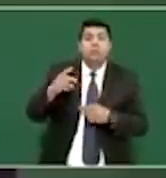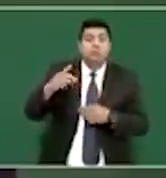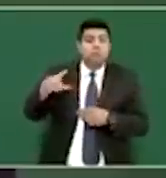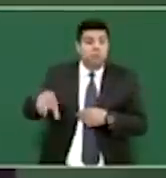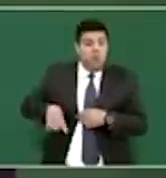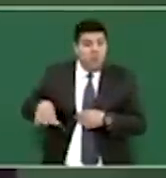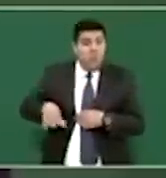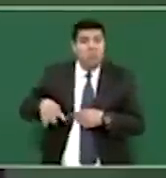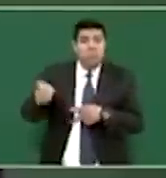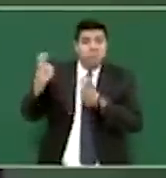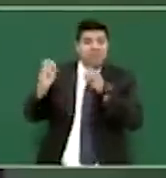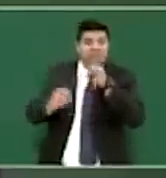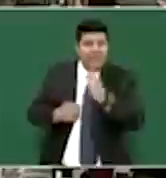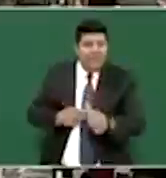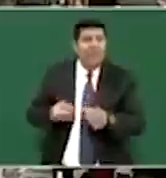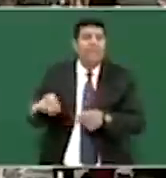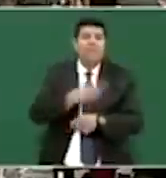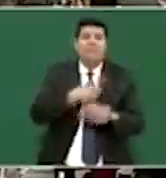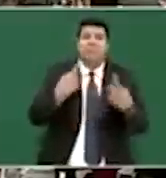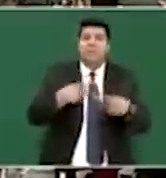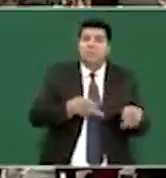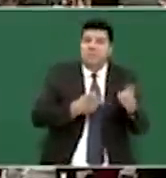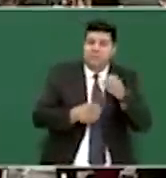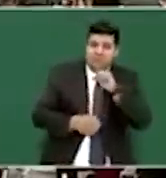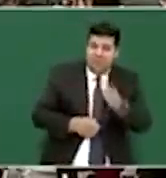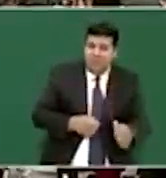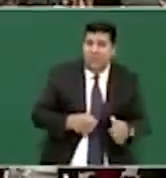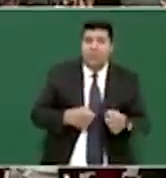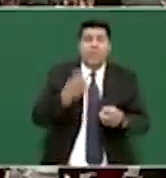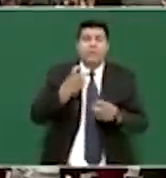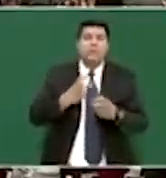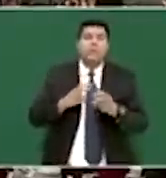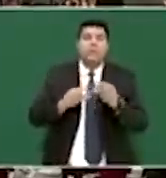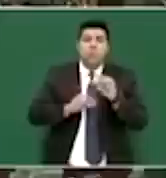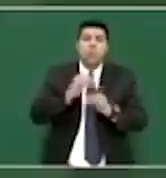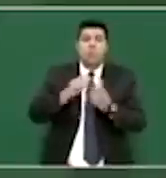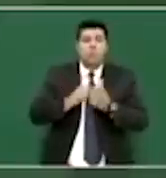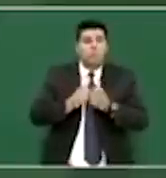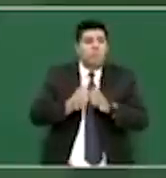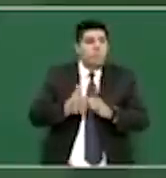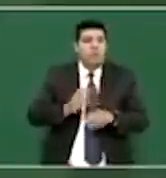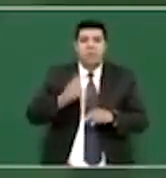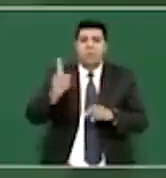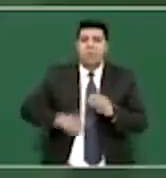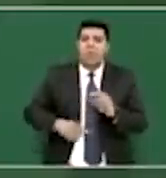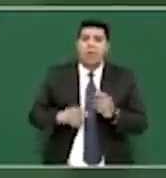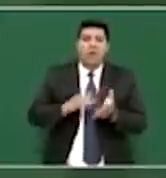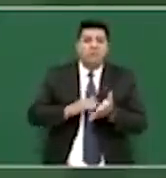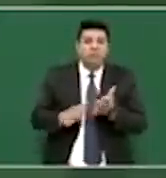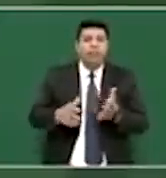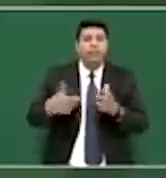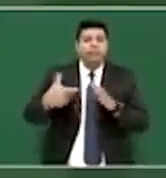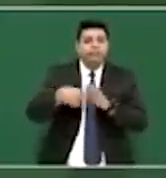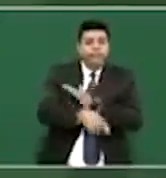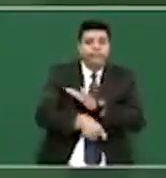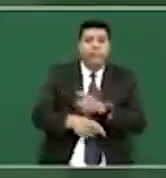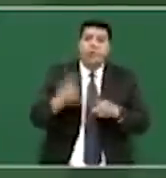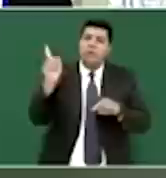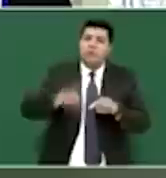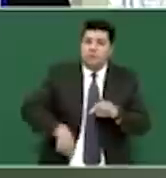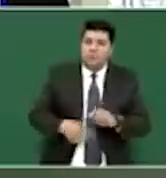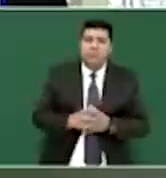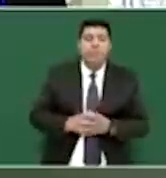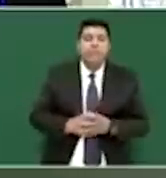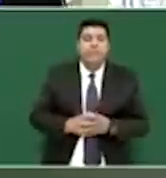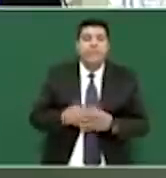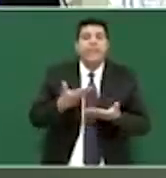el propósito, acabar por completo con la corrupción. Bueno, ahora sí, adelante. Si les parece,